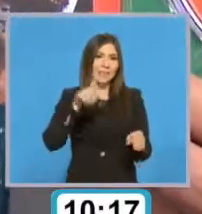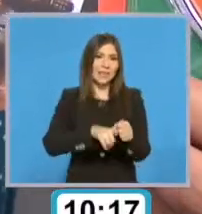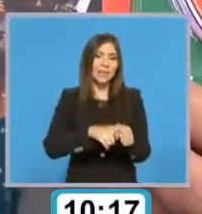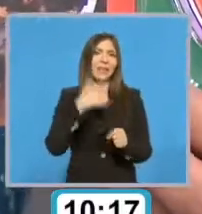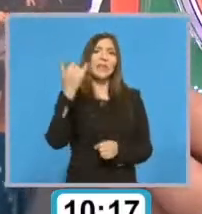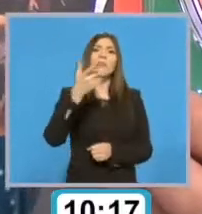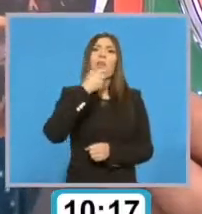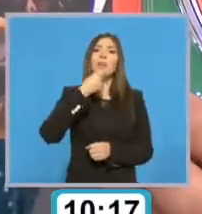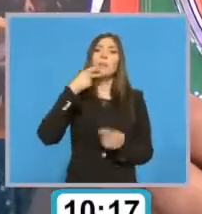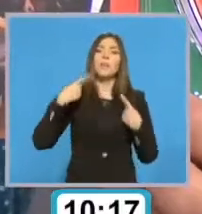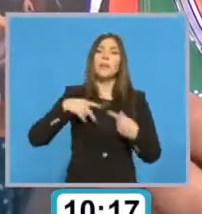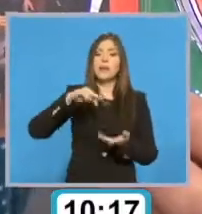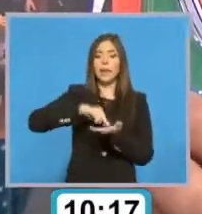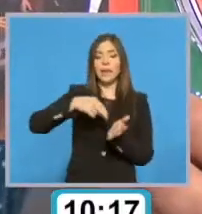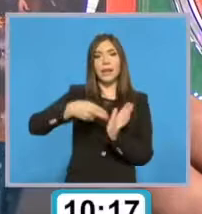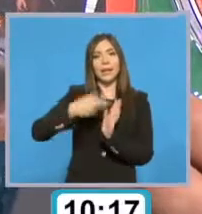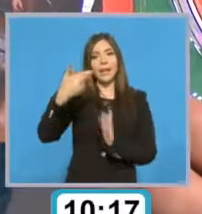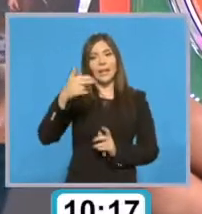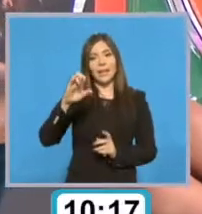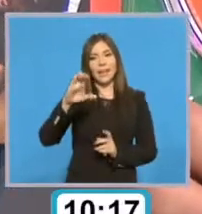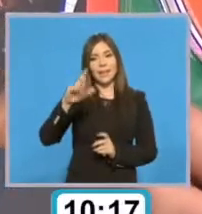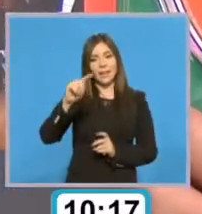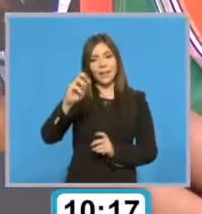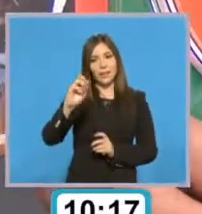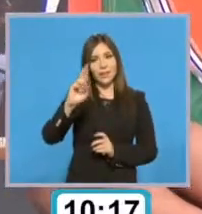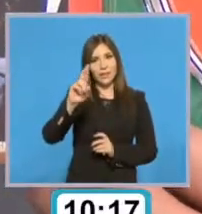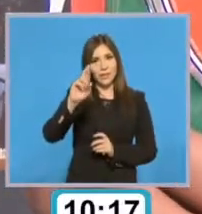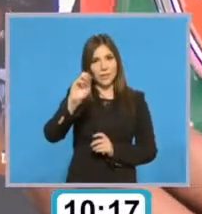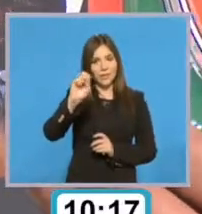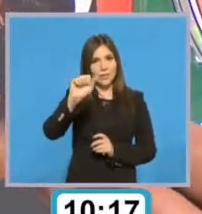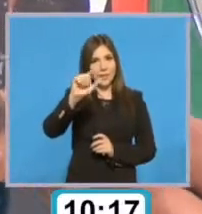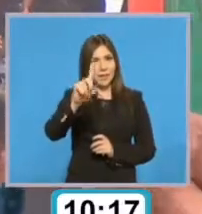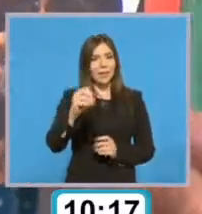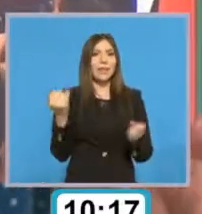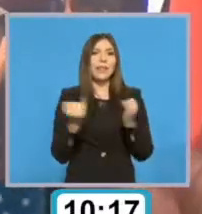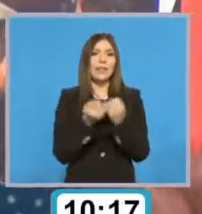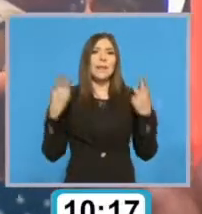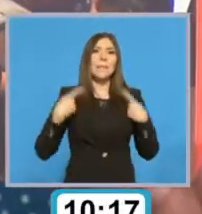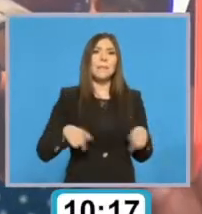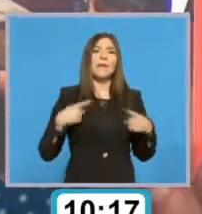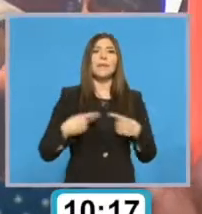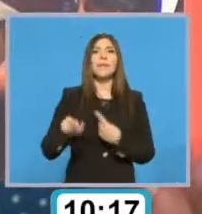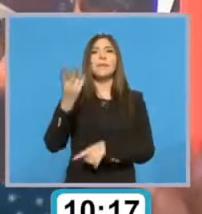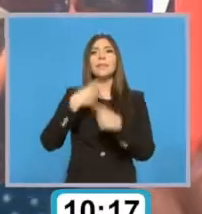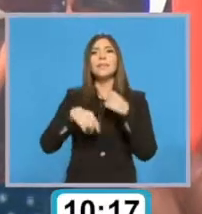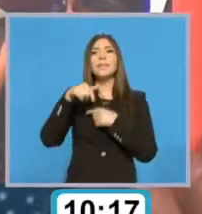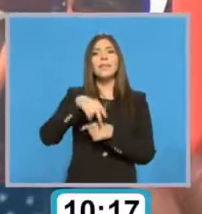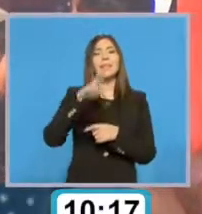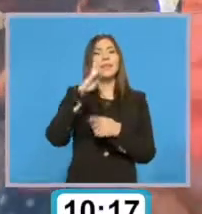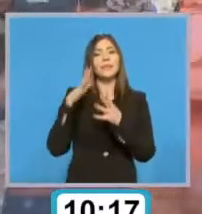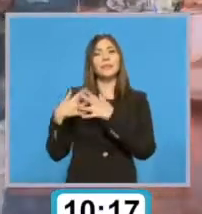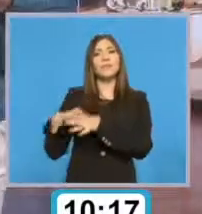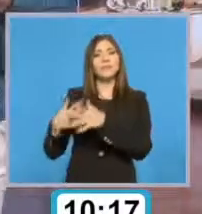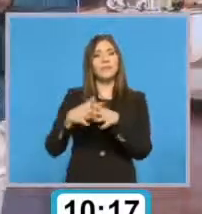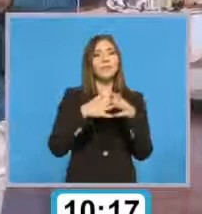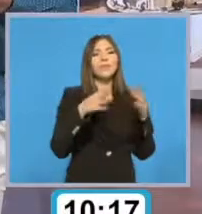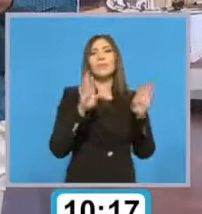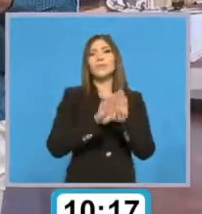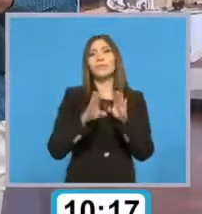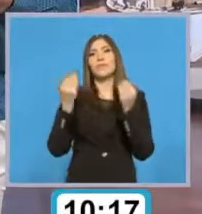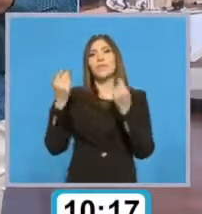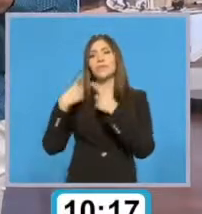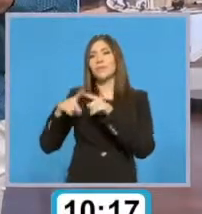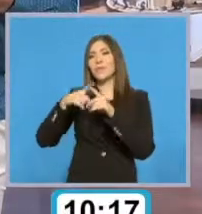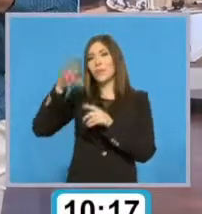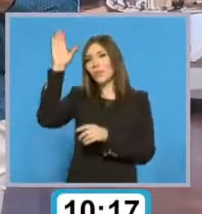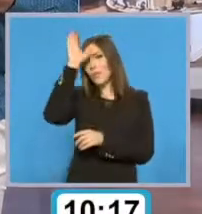los ingenieros, acá está Héctor Rosado también de República Dominicana, es decir, la gente que está acá, multicolor, es parte de un disco también multicultural, porque hay gente